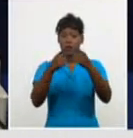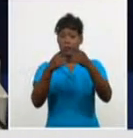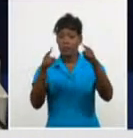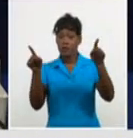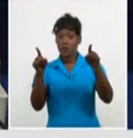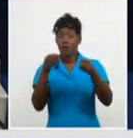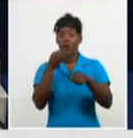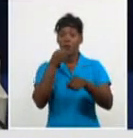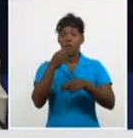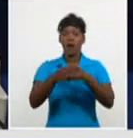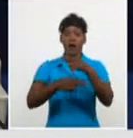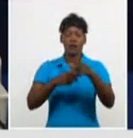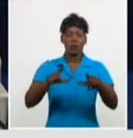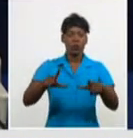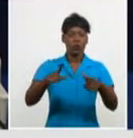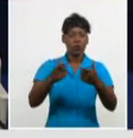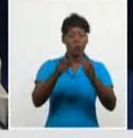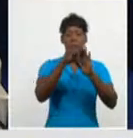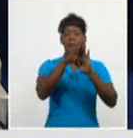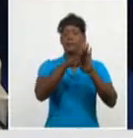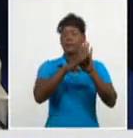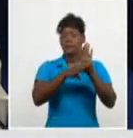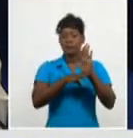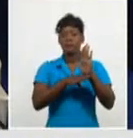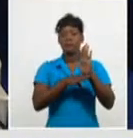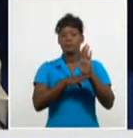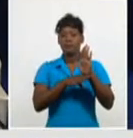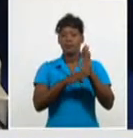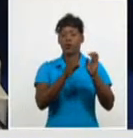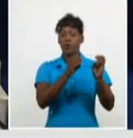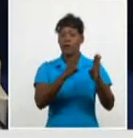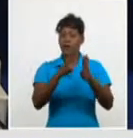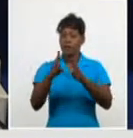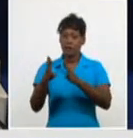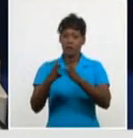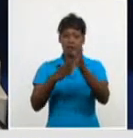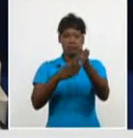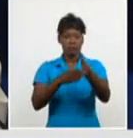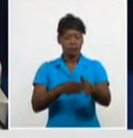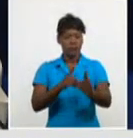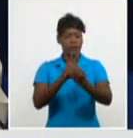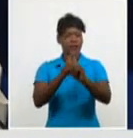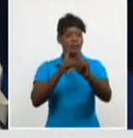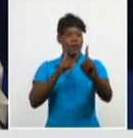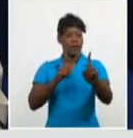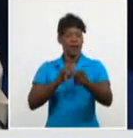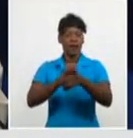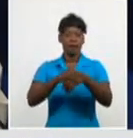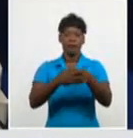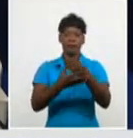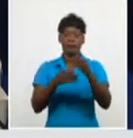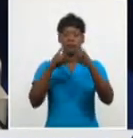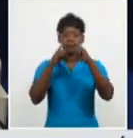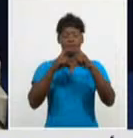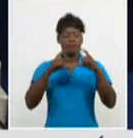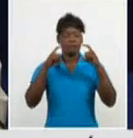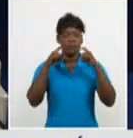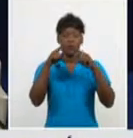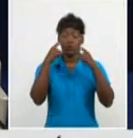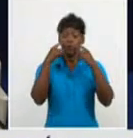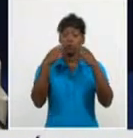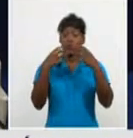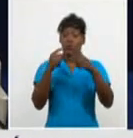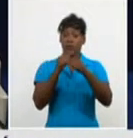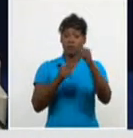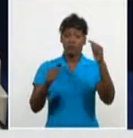regulaciones sanitarias, con las medidas de protección, el distanciamiento, el lavado de las manos, el nasobuco, que ayer